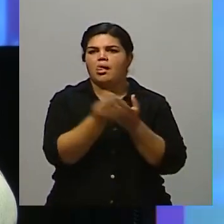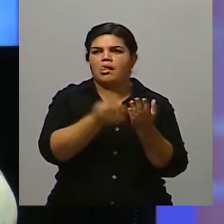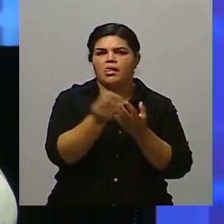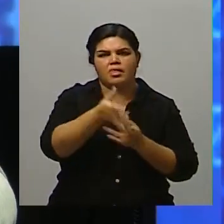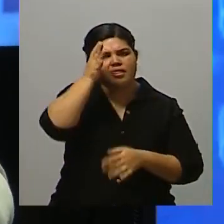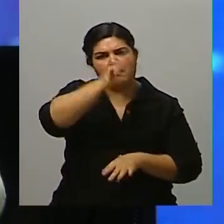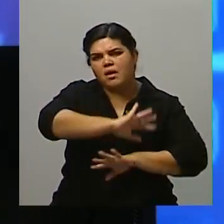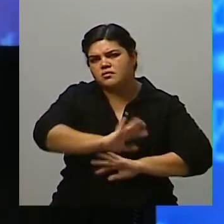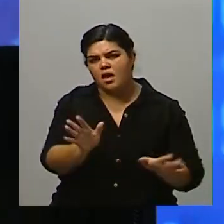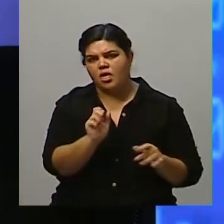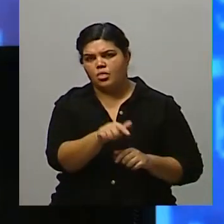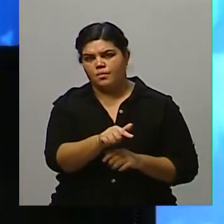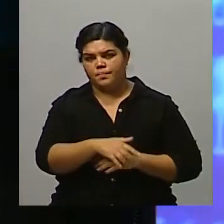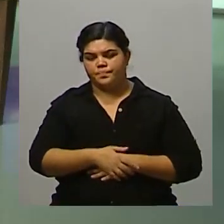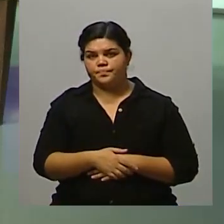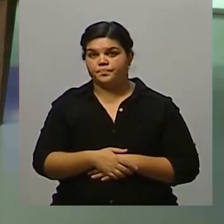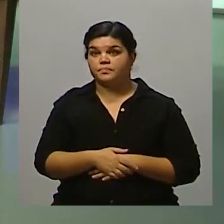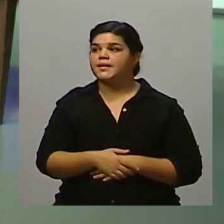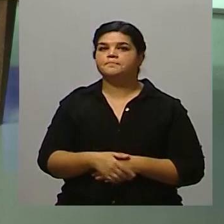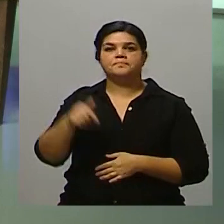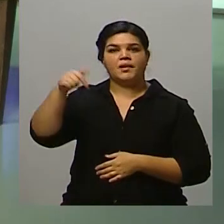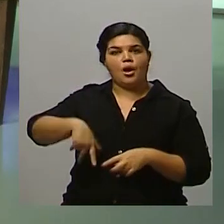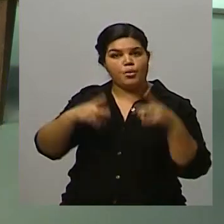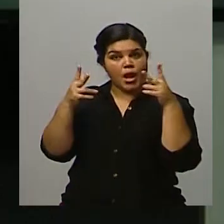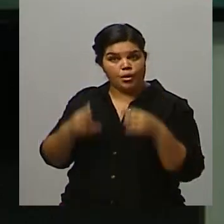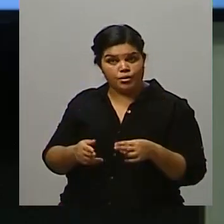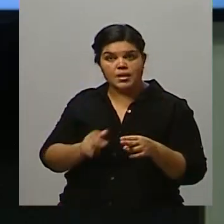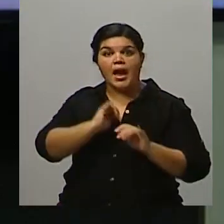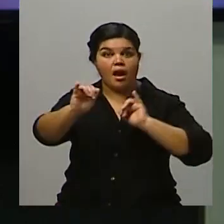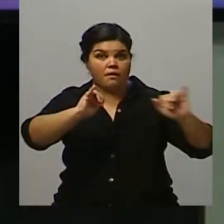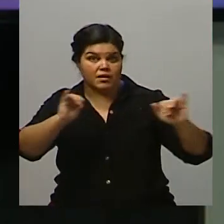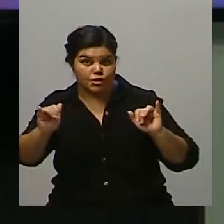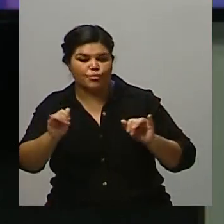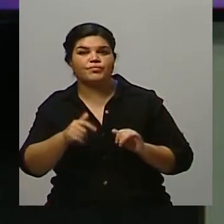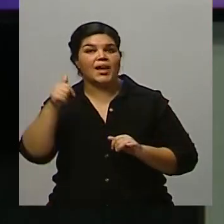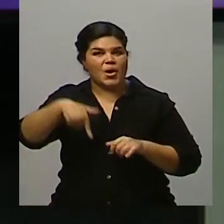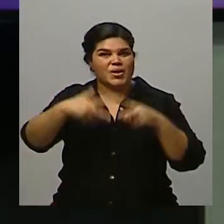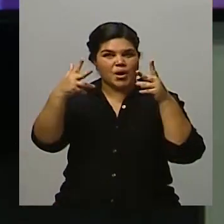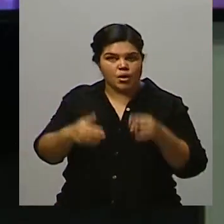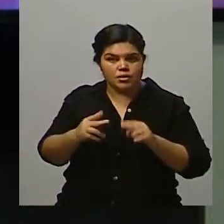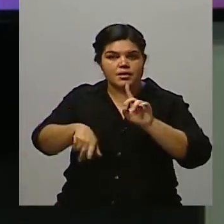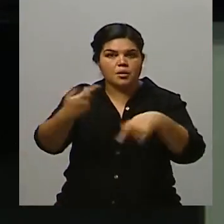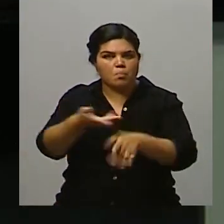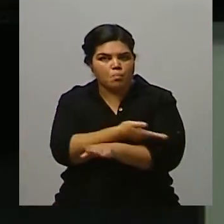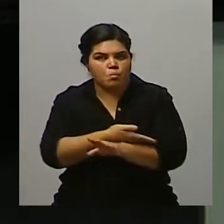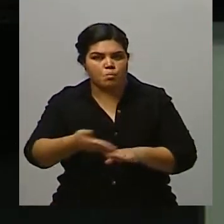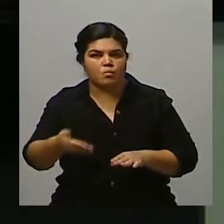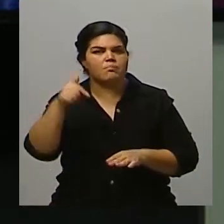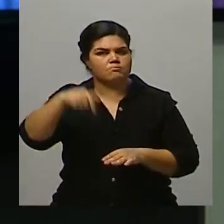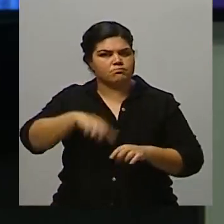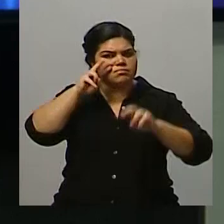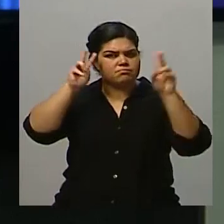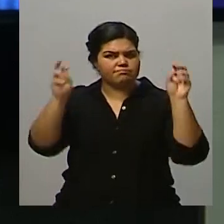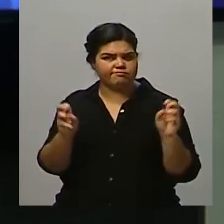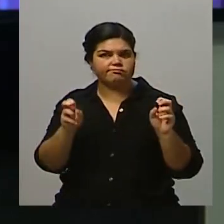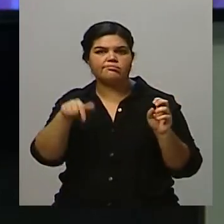mencioné anteriormente. Rodolfo, vamos a ir a una pausa también, Alejandro, se lo digo a usted, y enseguida vamos a seguir hablando de estos temas porque realmente son